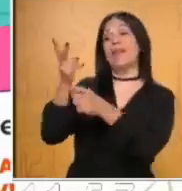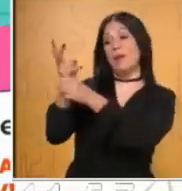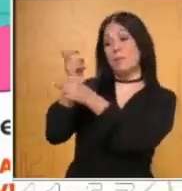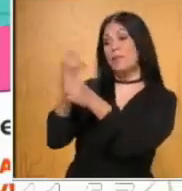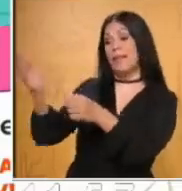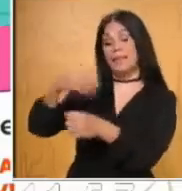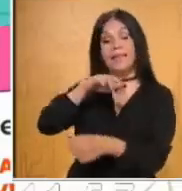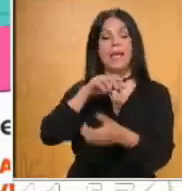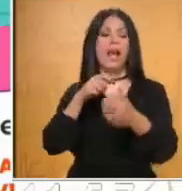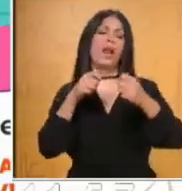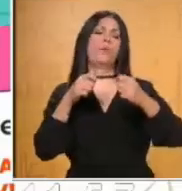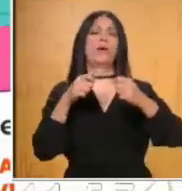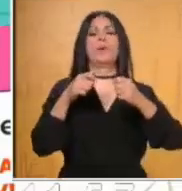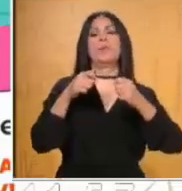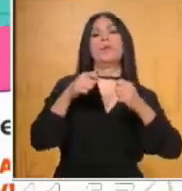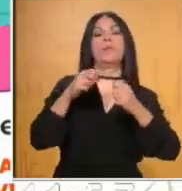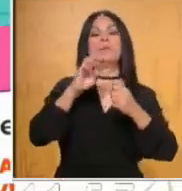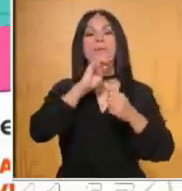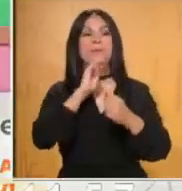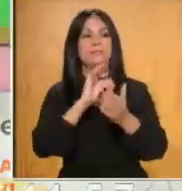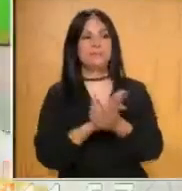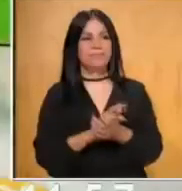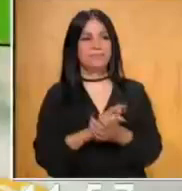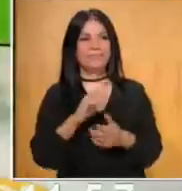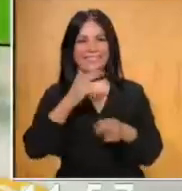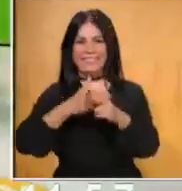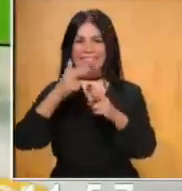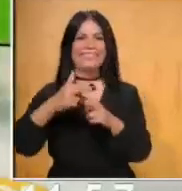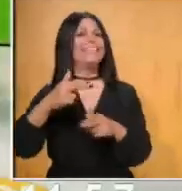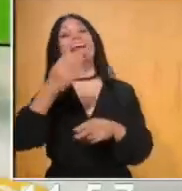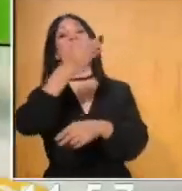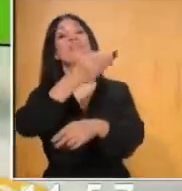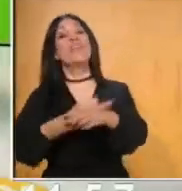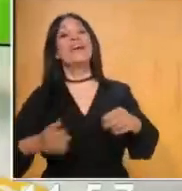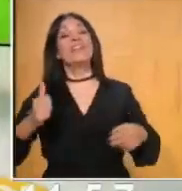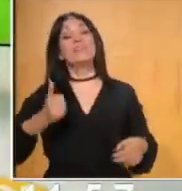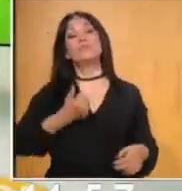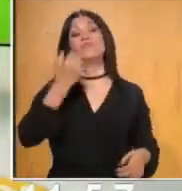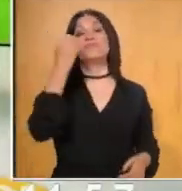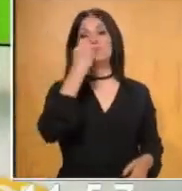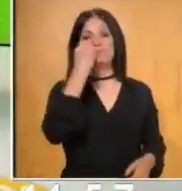1 de la tarde. Continuamos con Escuela TV. Muchísimas gracias. Buen provecho.